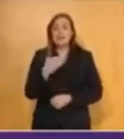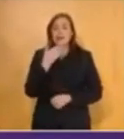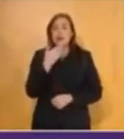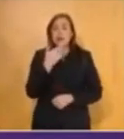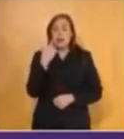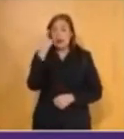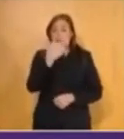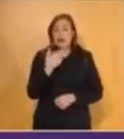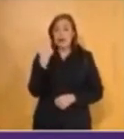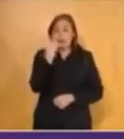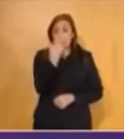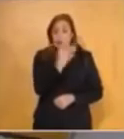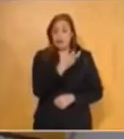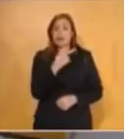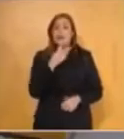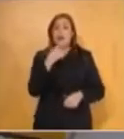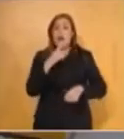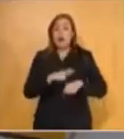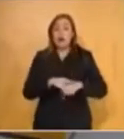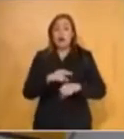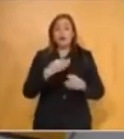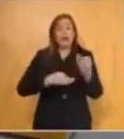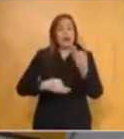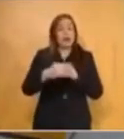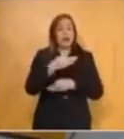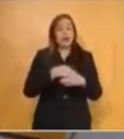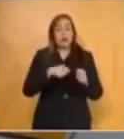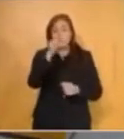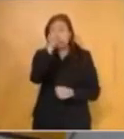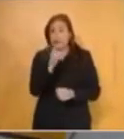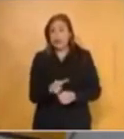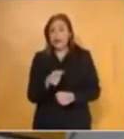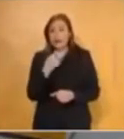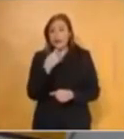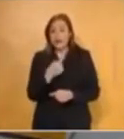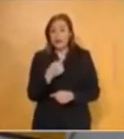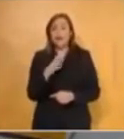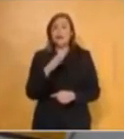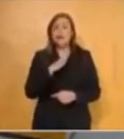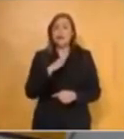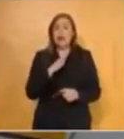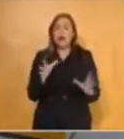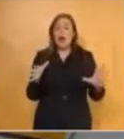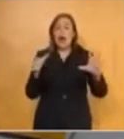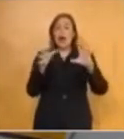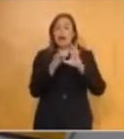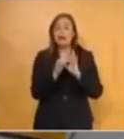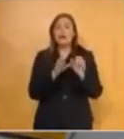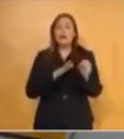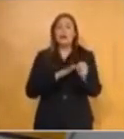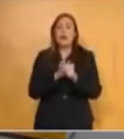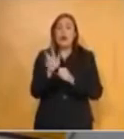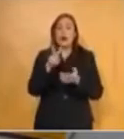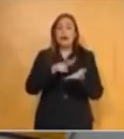este vocabulario. Para todos los géneros que acabamos de mencionar, estamos haciendo una relación con cuáles son los valores sociales